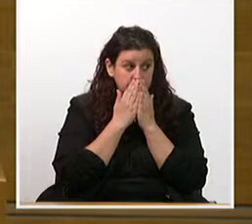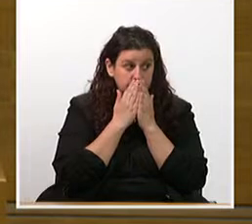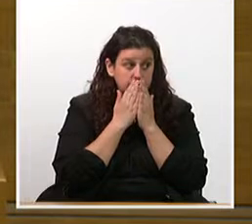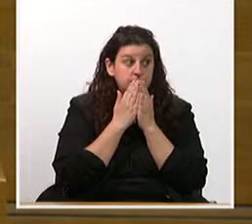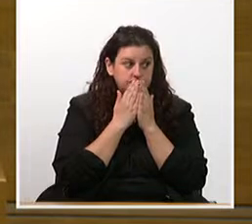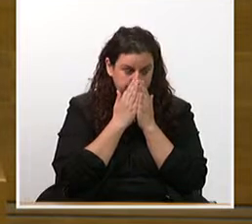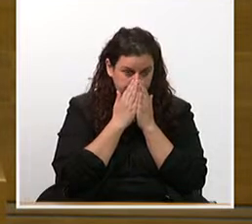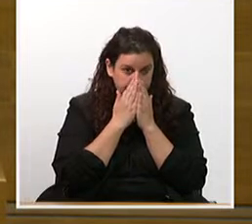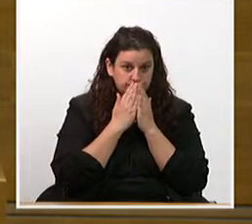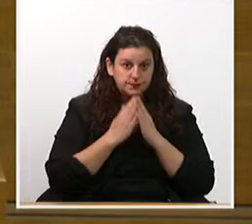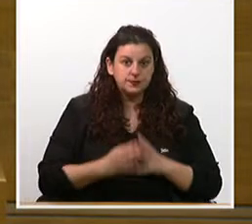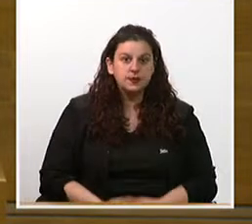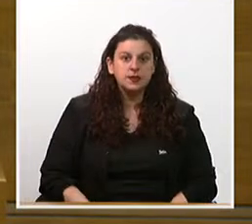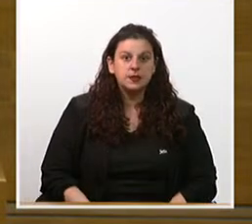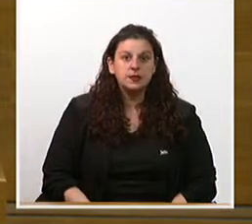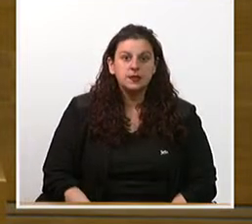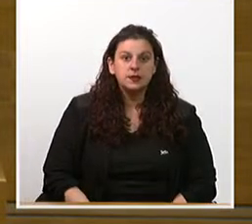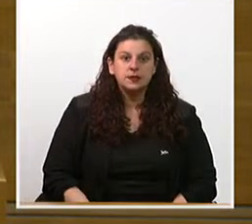valencians